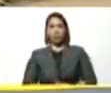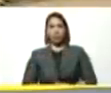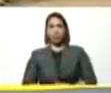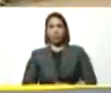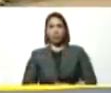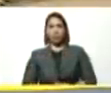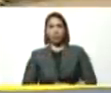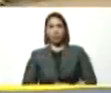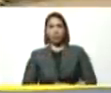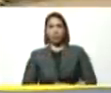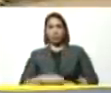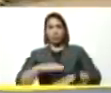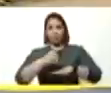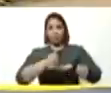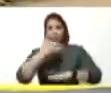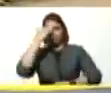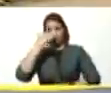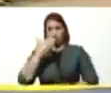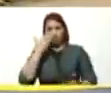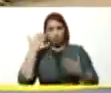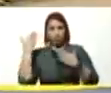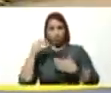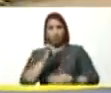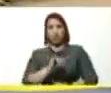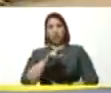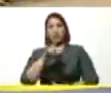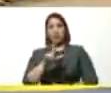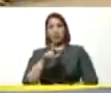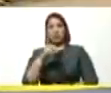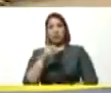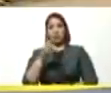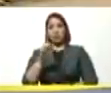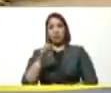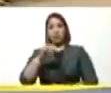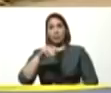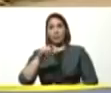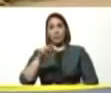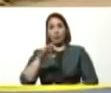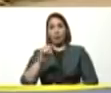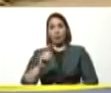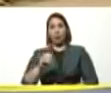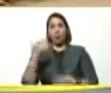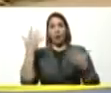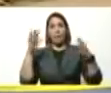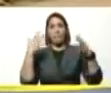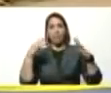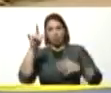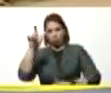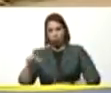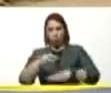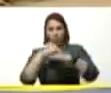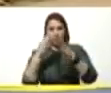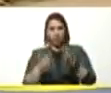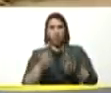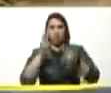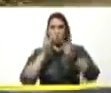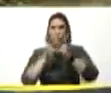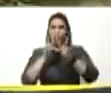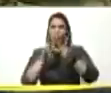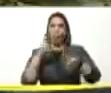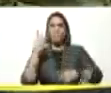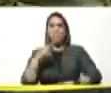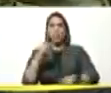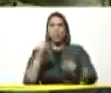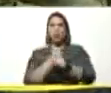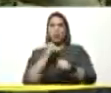general Ildemaro Villarruel. Quiero que le demos un aplauso al general Ildemaro Villarruel por su trabajo,